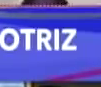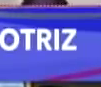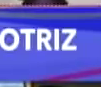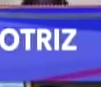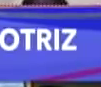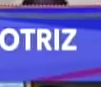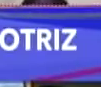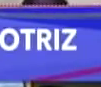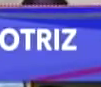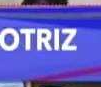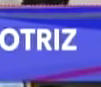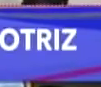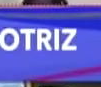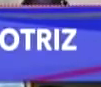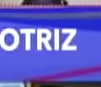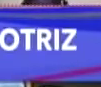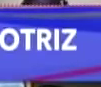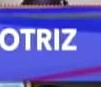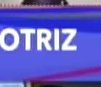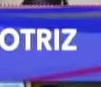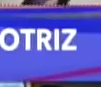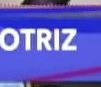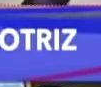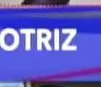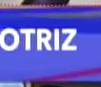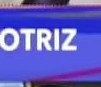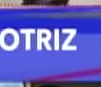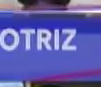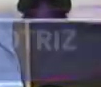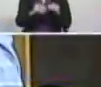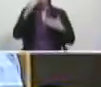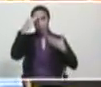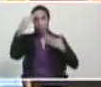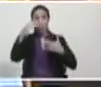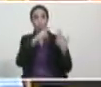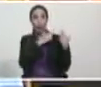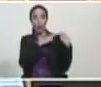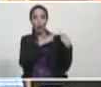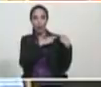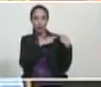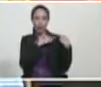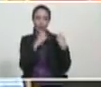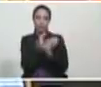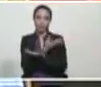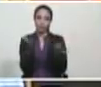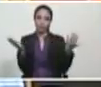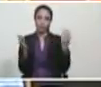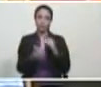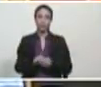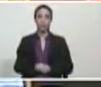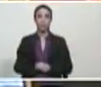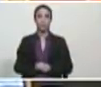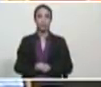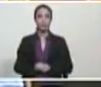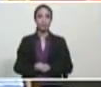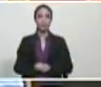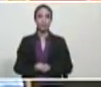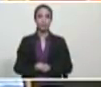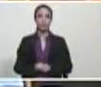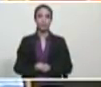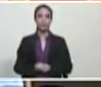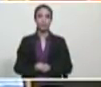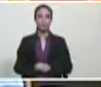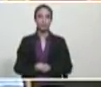Saludo a los representantes de las empresas ensambladoras que están invitados de